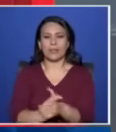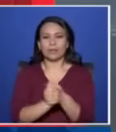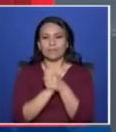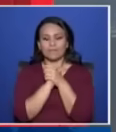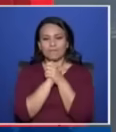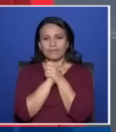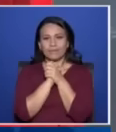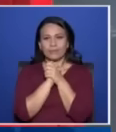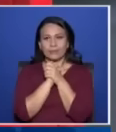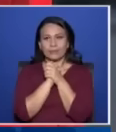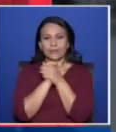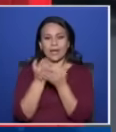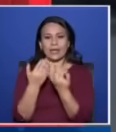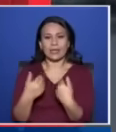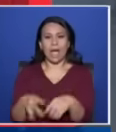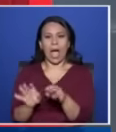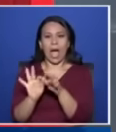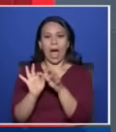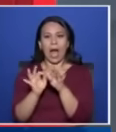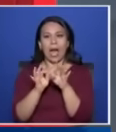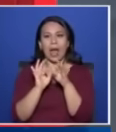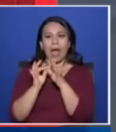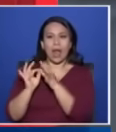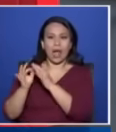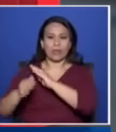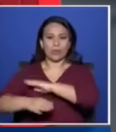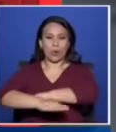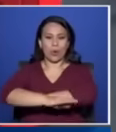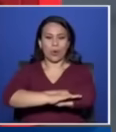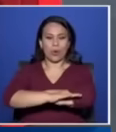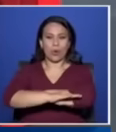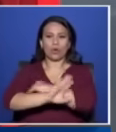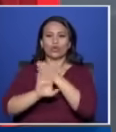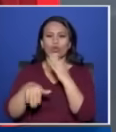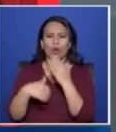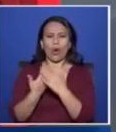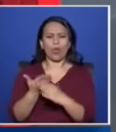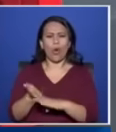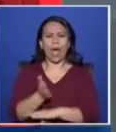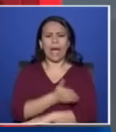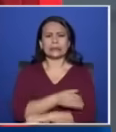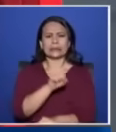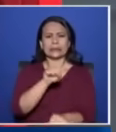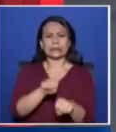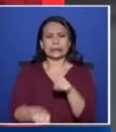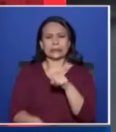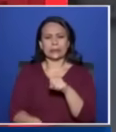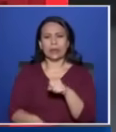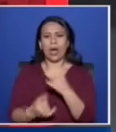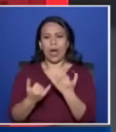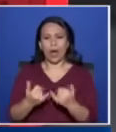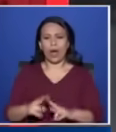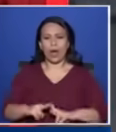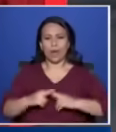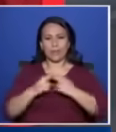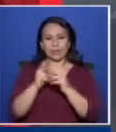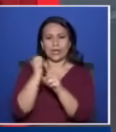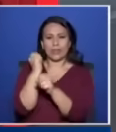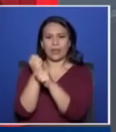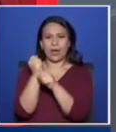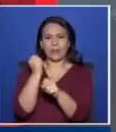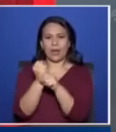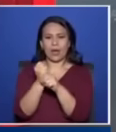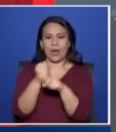ya reparando las juntas de dilatación que estaban totalmente destruidas. ¿Dónde se iniciaron los trabajos?